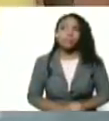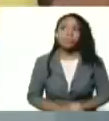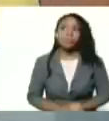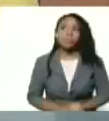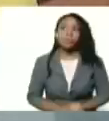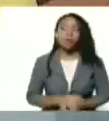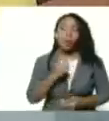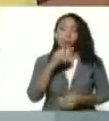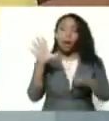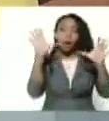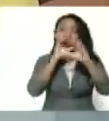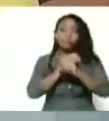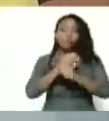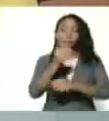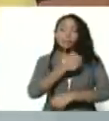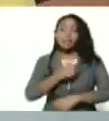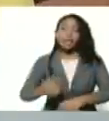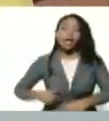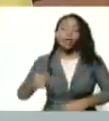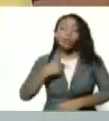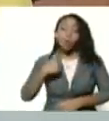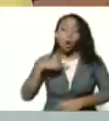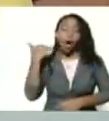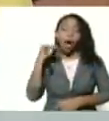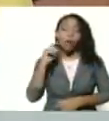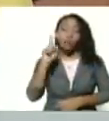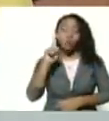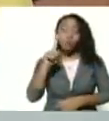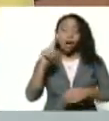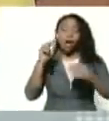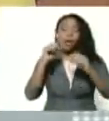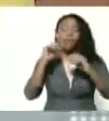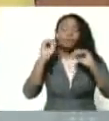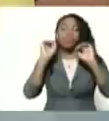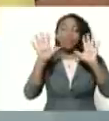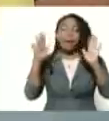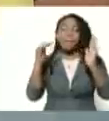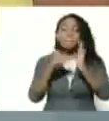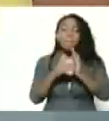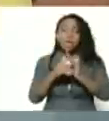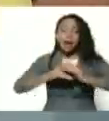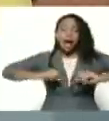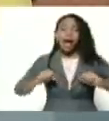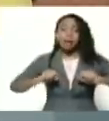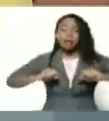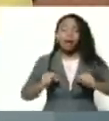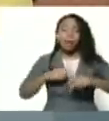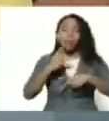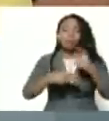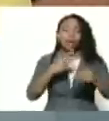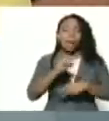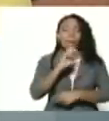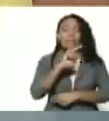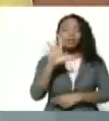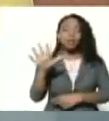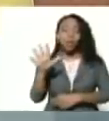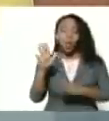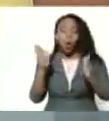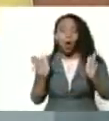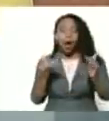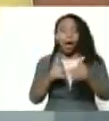Buenas noches, presidente. Que tengo unas instalaciones para albergar 10.000 gallinas, la cual produciría 25 cajas de huevos